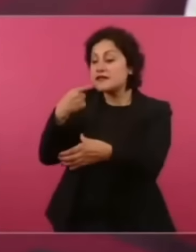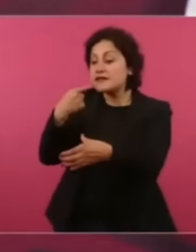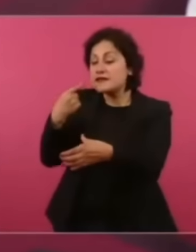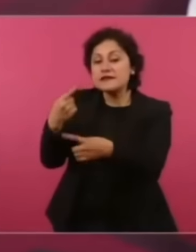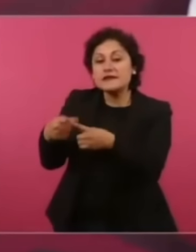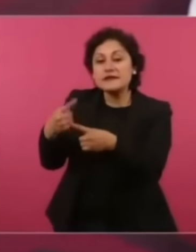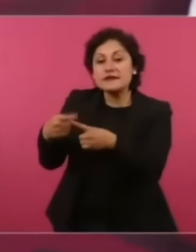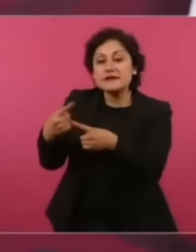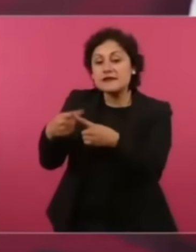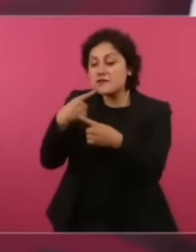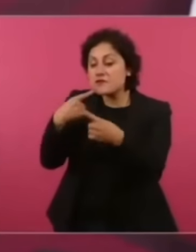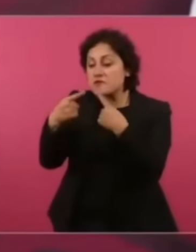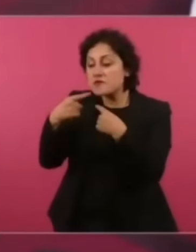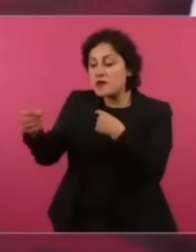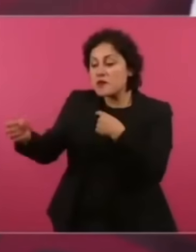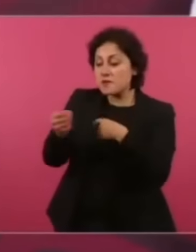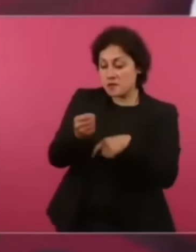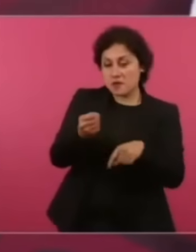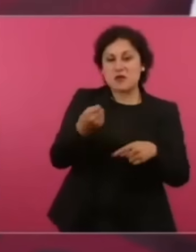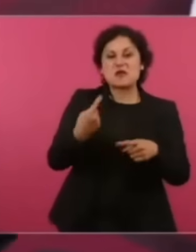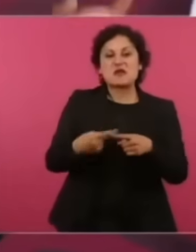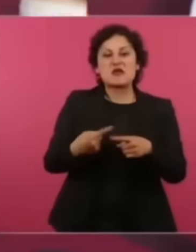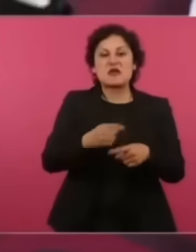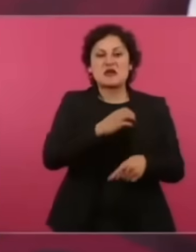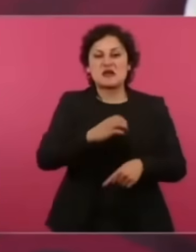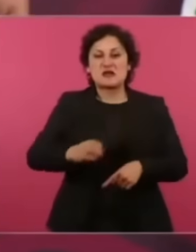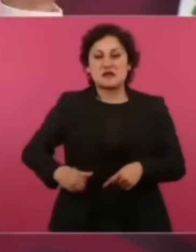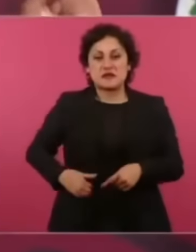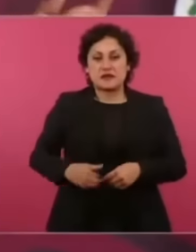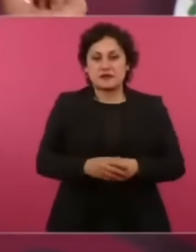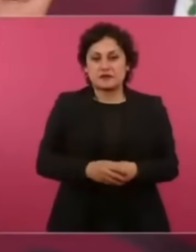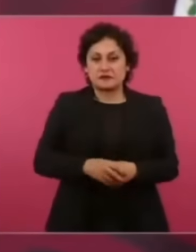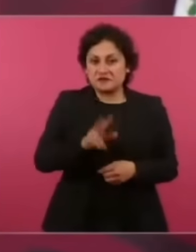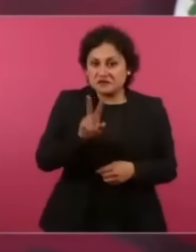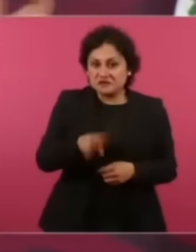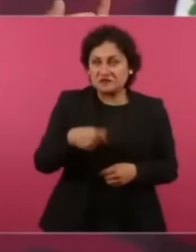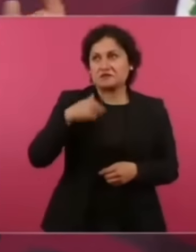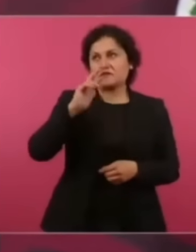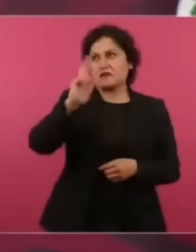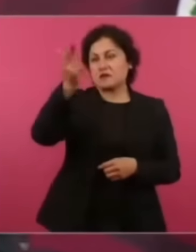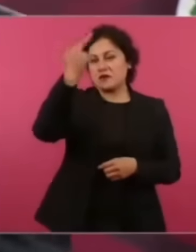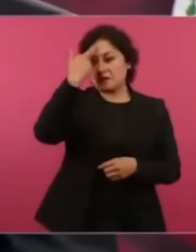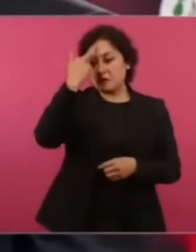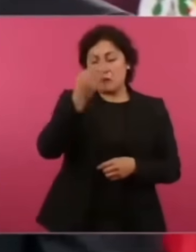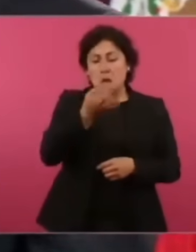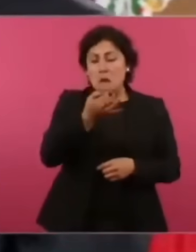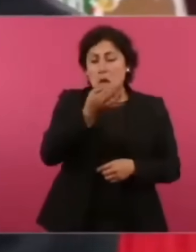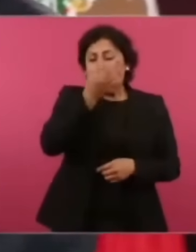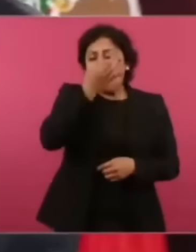resulta que de una semana a otra,